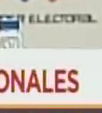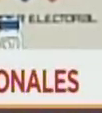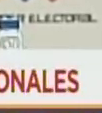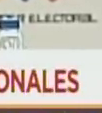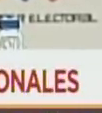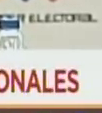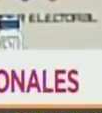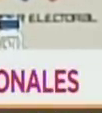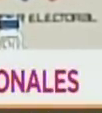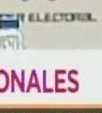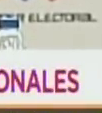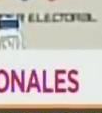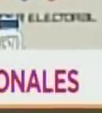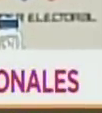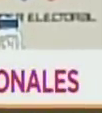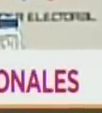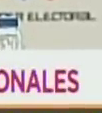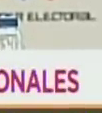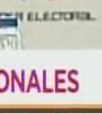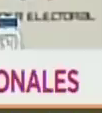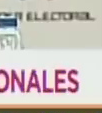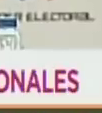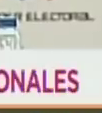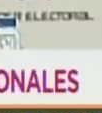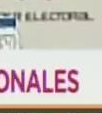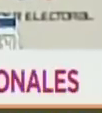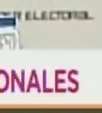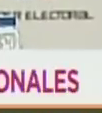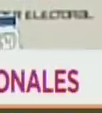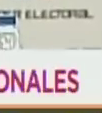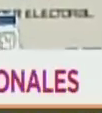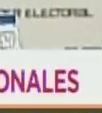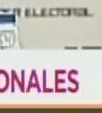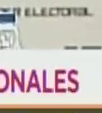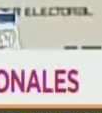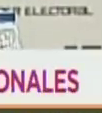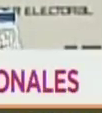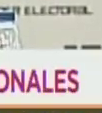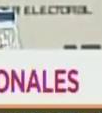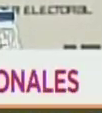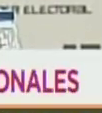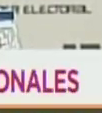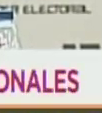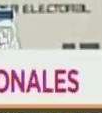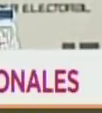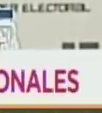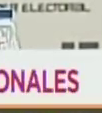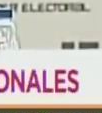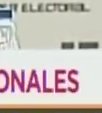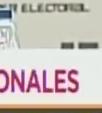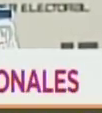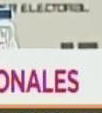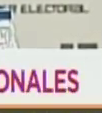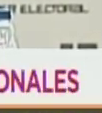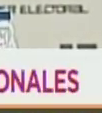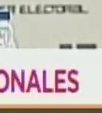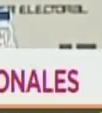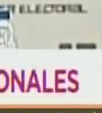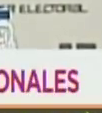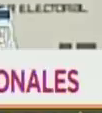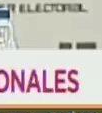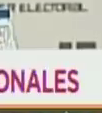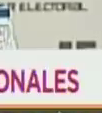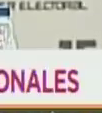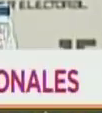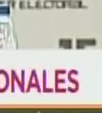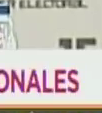de instalación para como preparación para la constitución de las mesas el 15